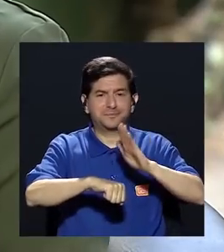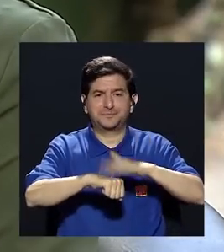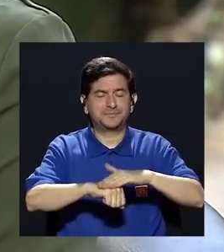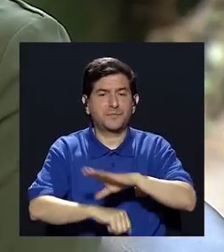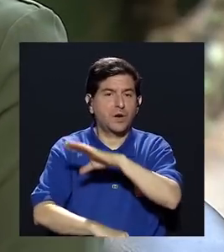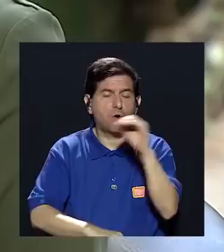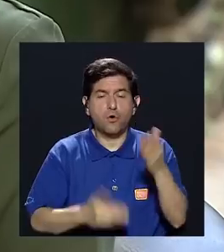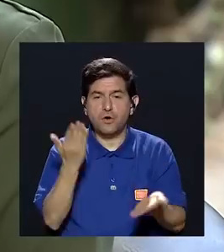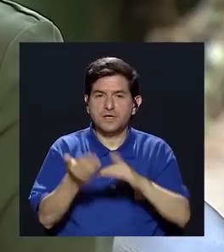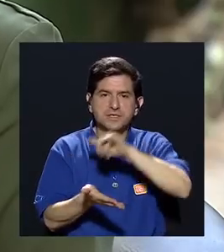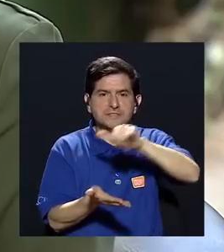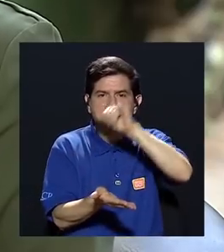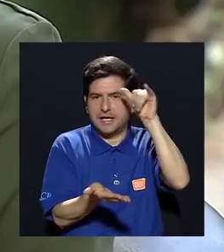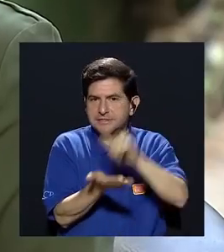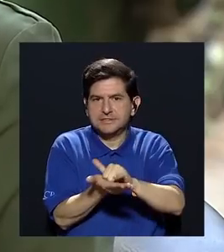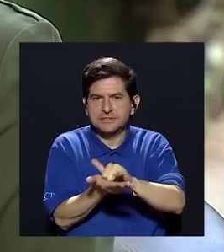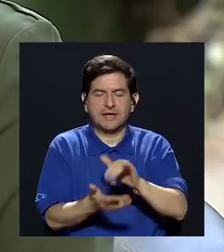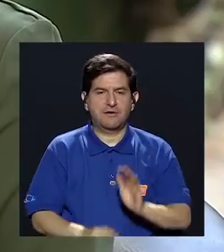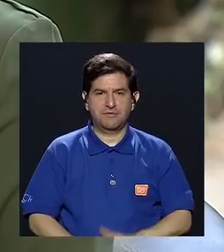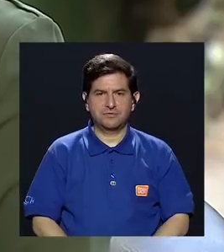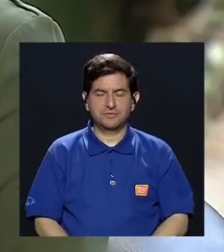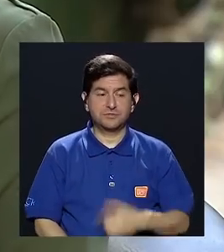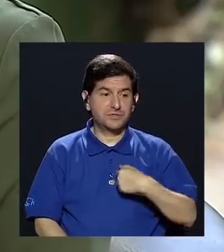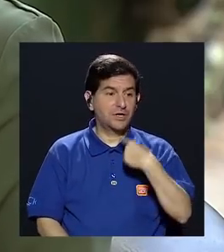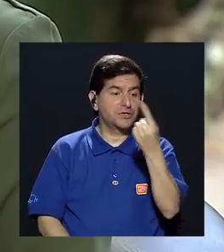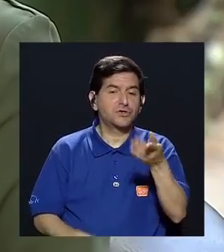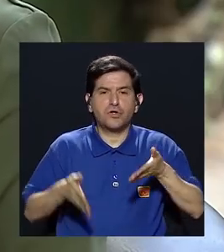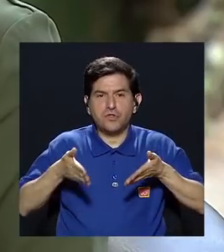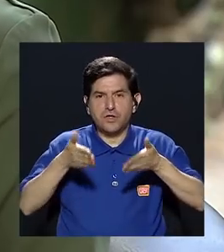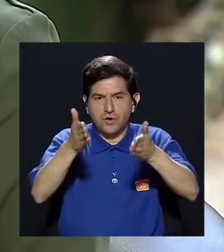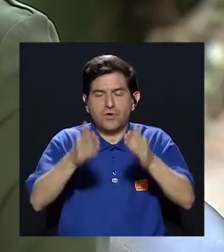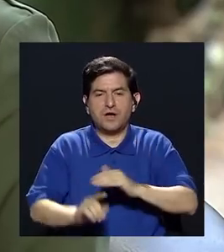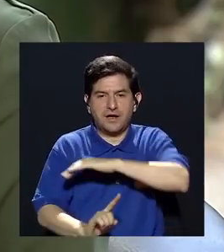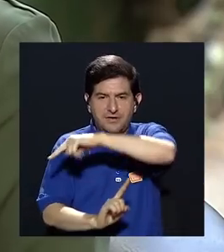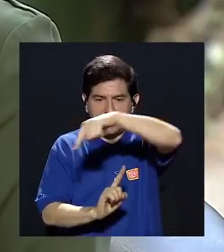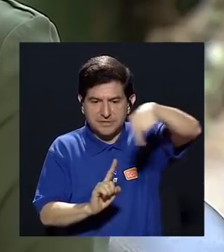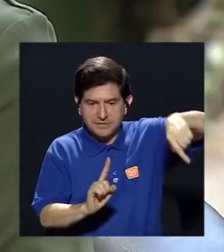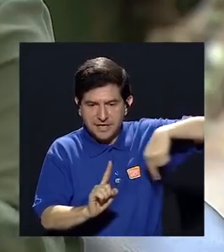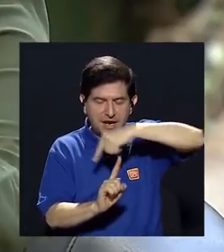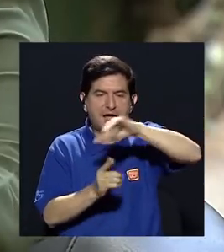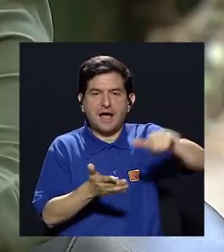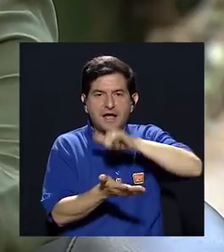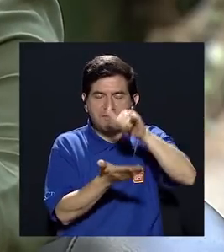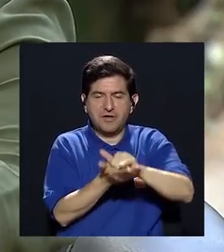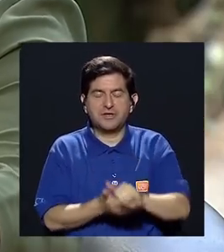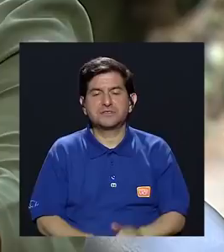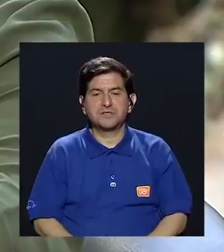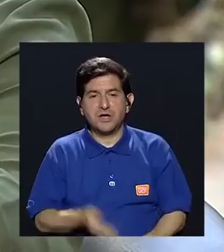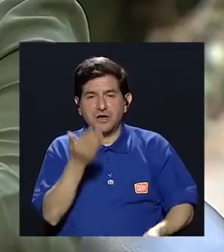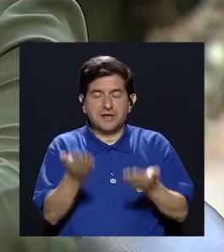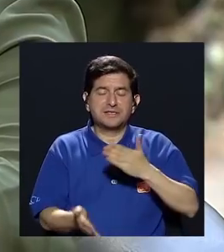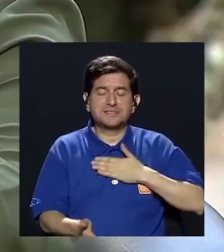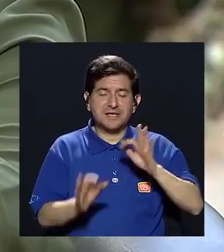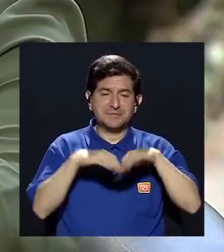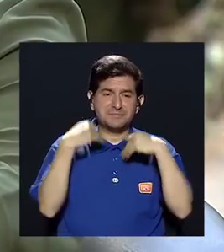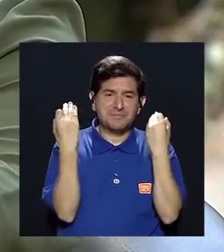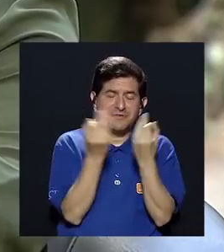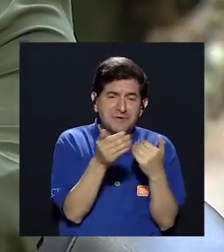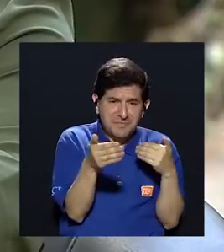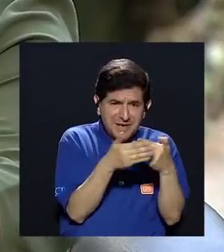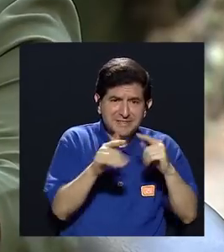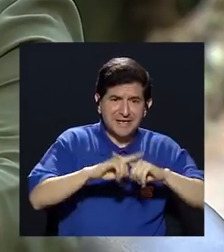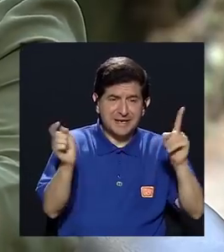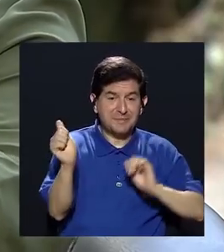sea, hay muchas, o inclusive aquí en San José están, yo digo, las carreteras de circunvalación. Aquí puede estar el SEN y mi familia aquí,